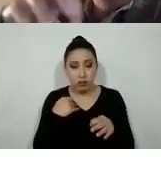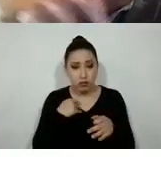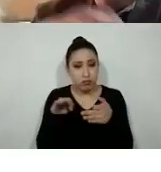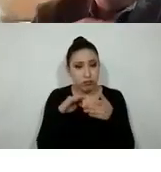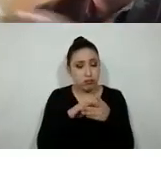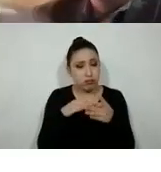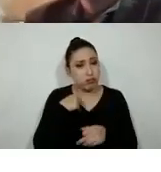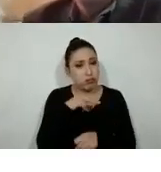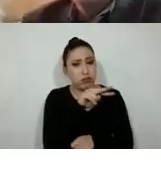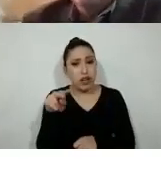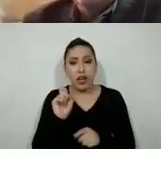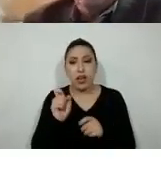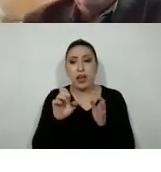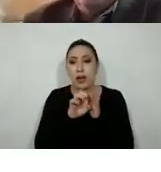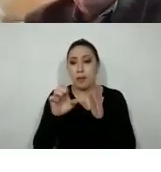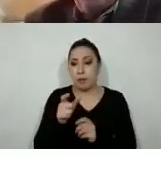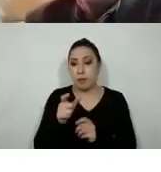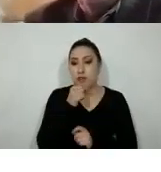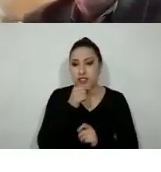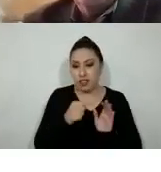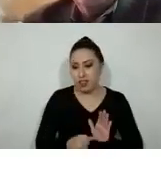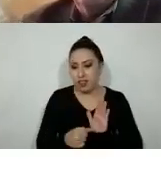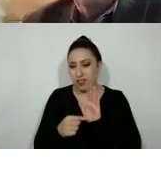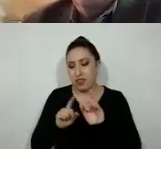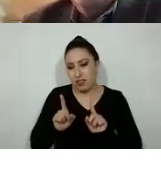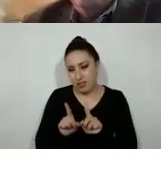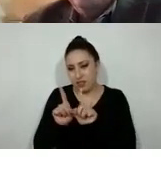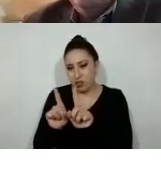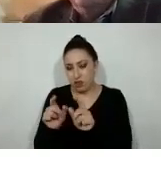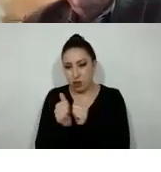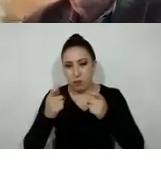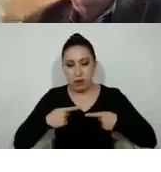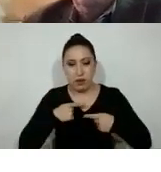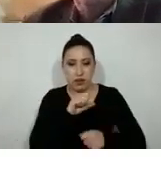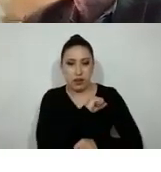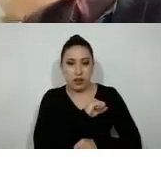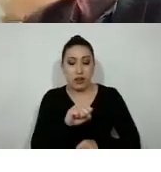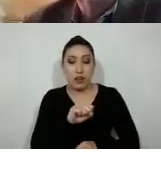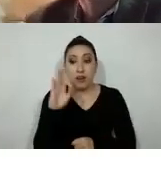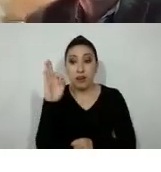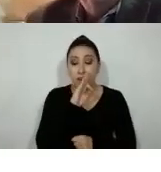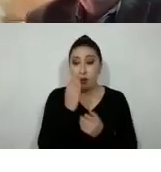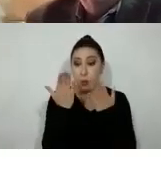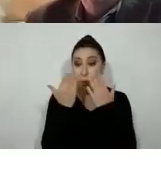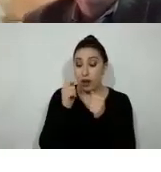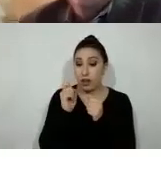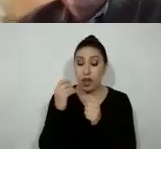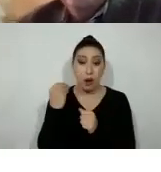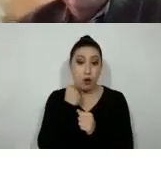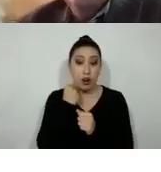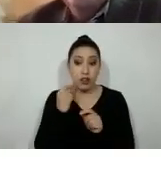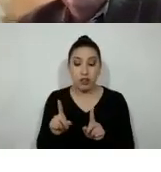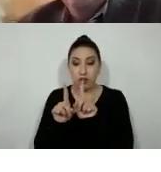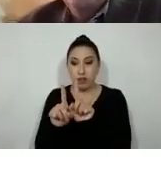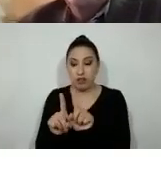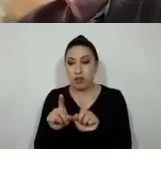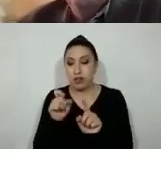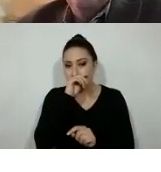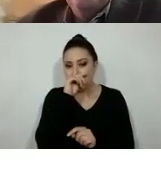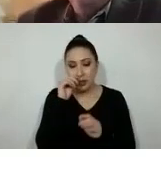los policías hacen una presentación. Esto pasa normalmente cuando no hay abogados que los apoyan, que es, ellos llegan, hacen